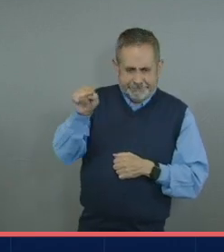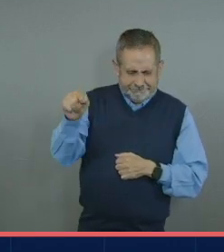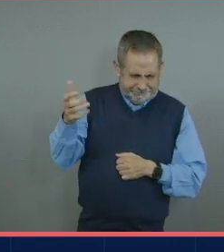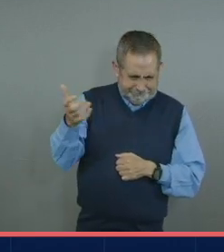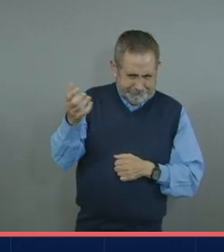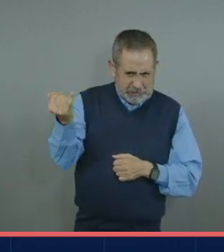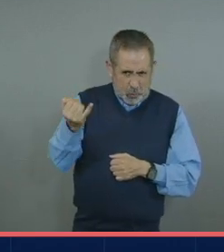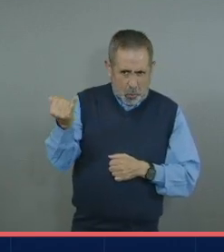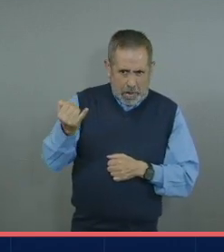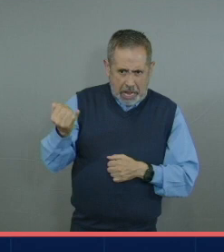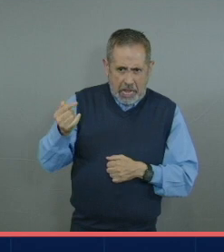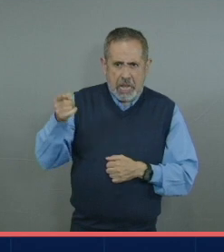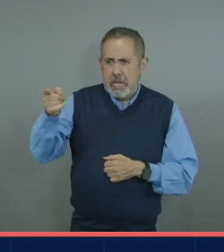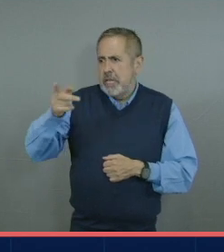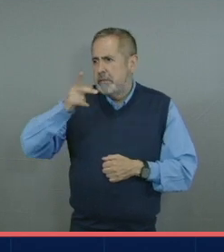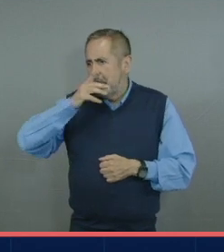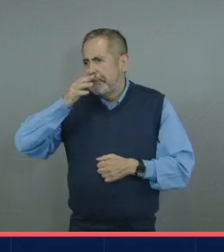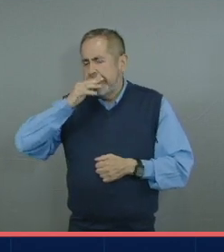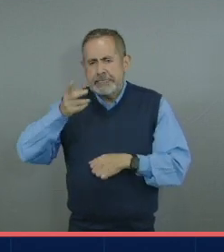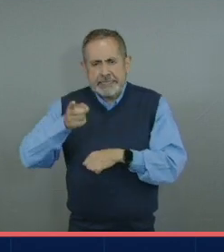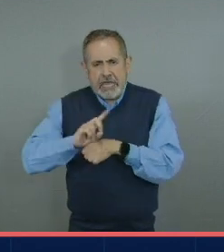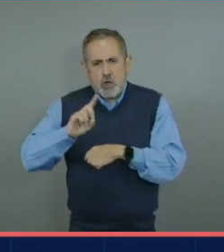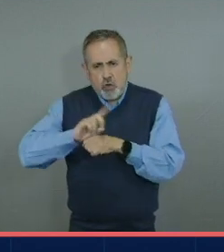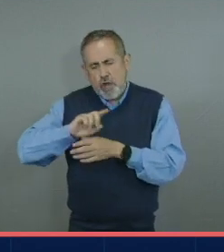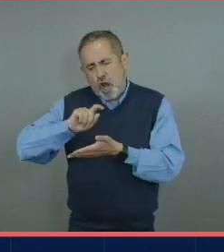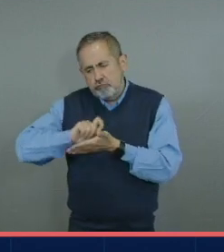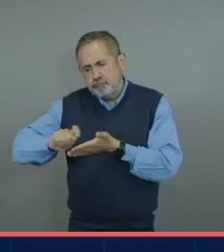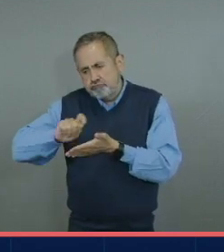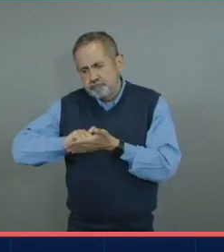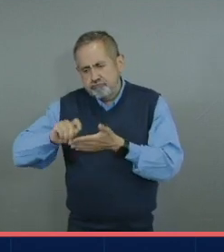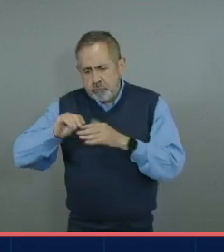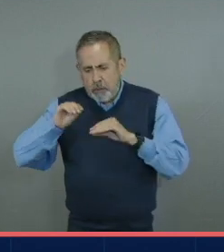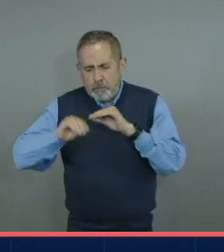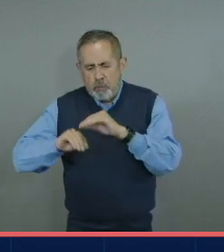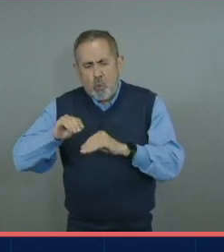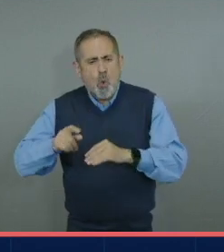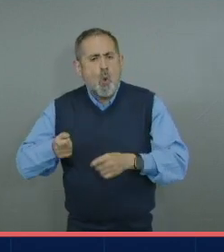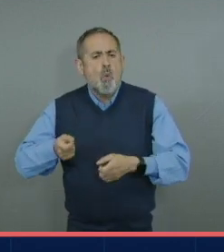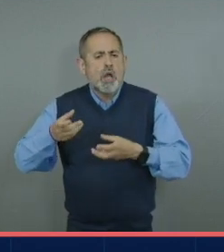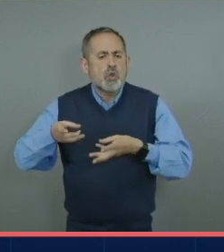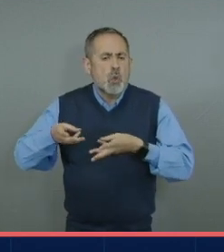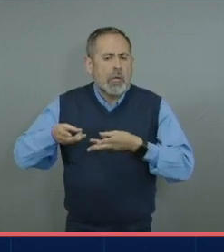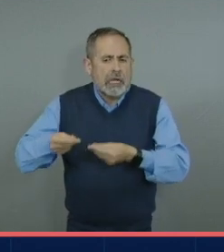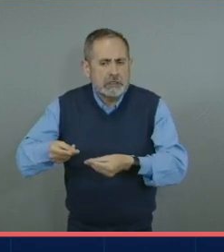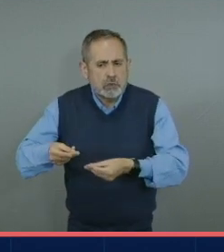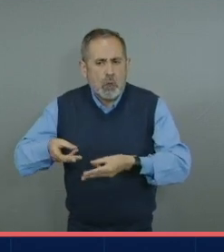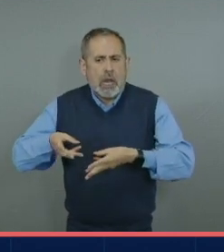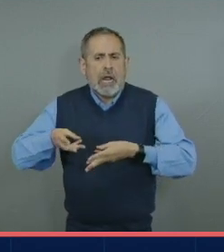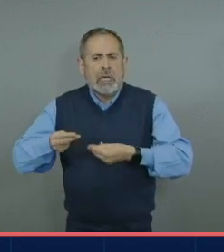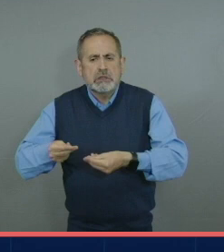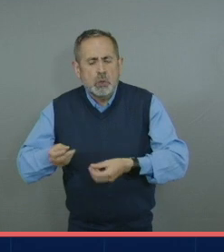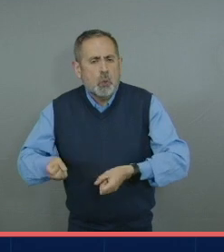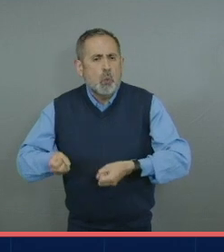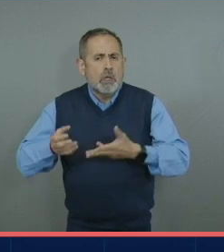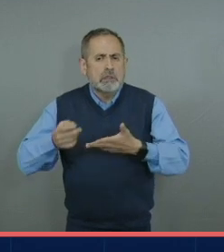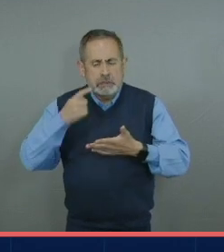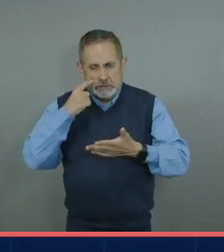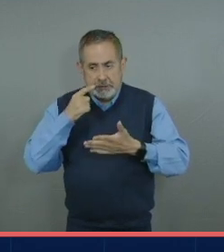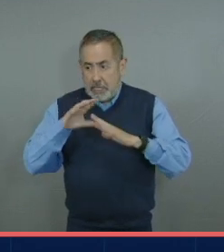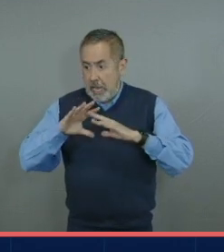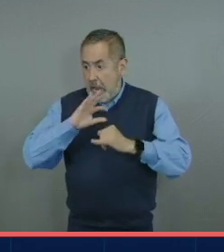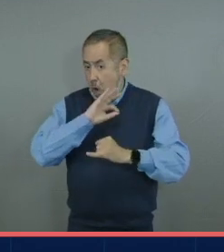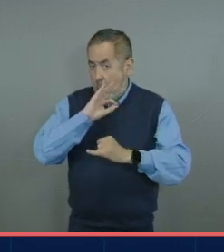tus papás a que todos los días empiecen a apuntar sus gastos que hacen y que al final del día en